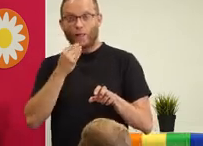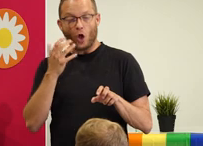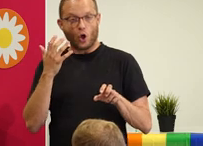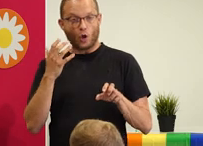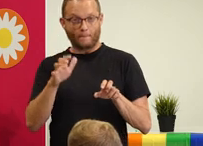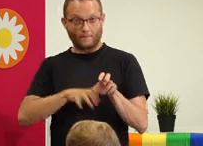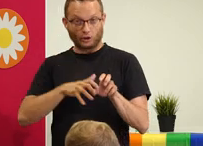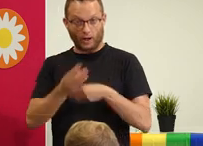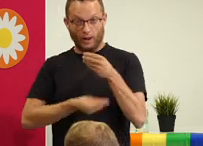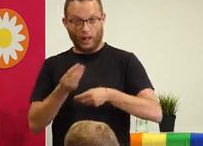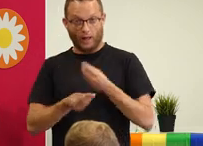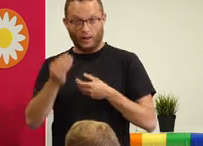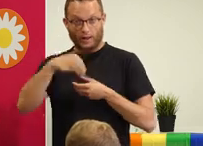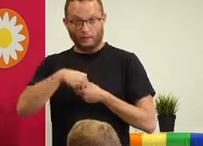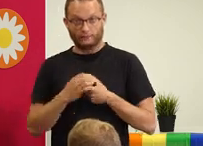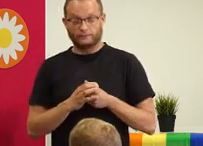la gente